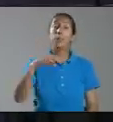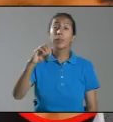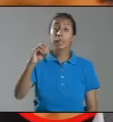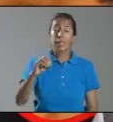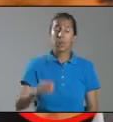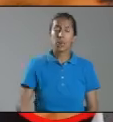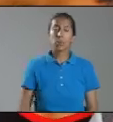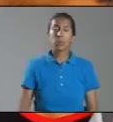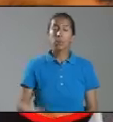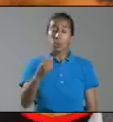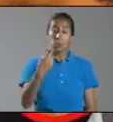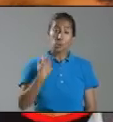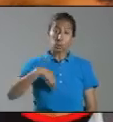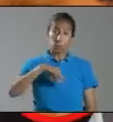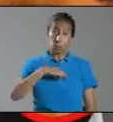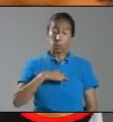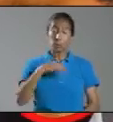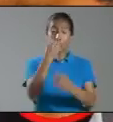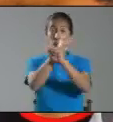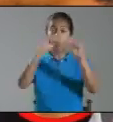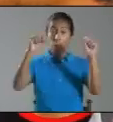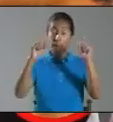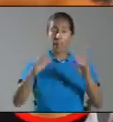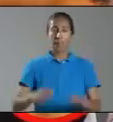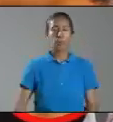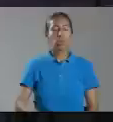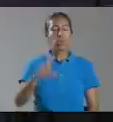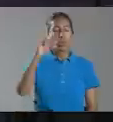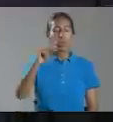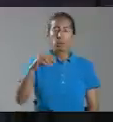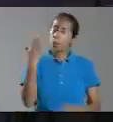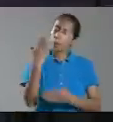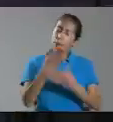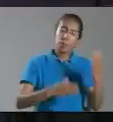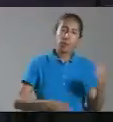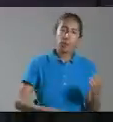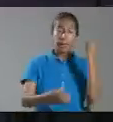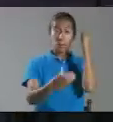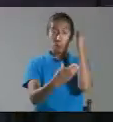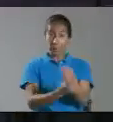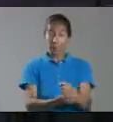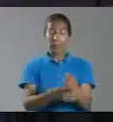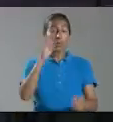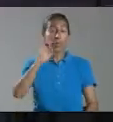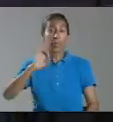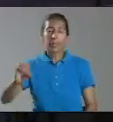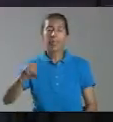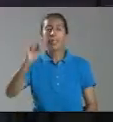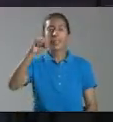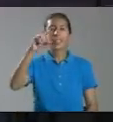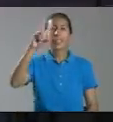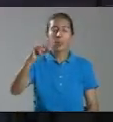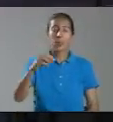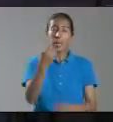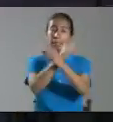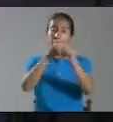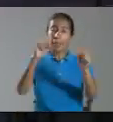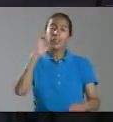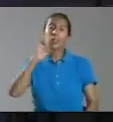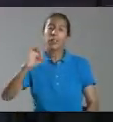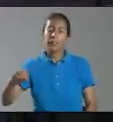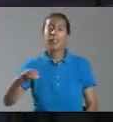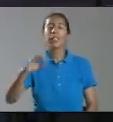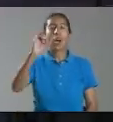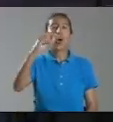somos salvos. Vamos no a condenación eterna, sino que a vida eterna, salvación eterna. Bueno,